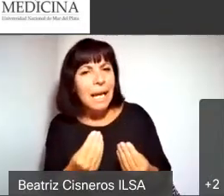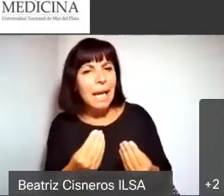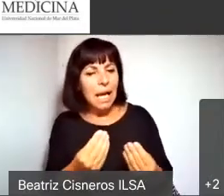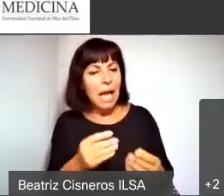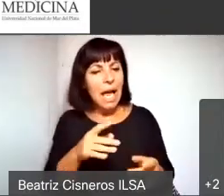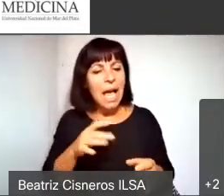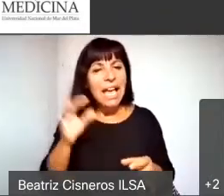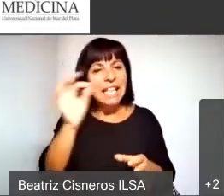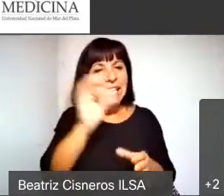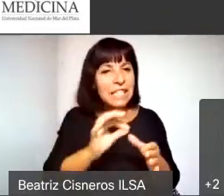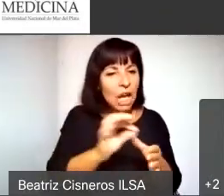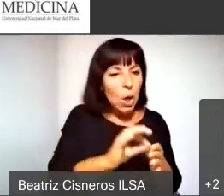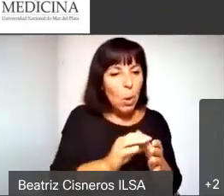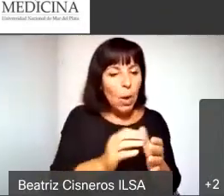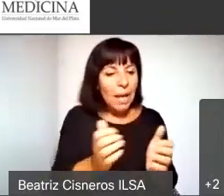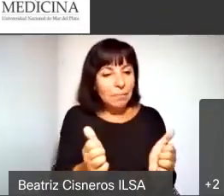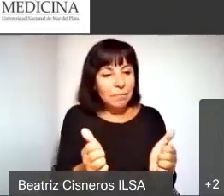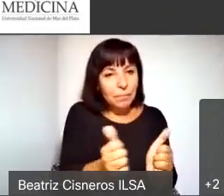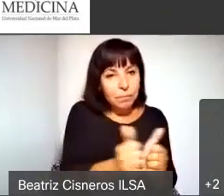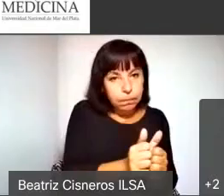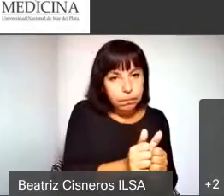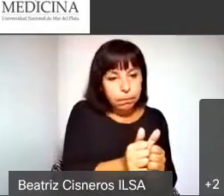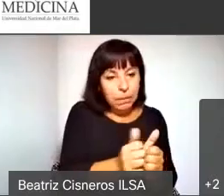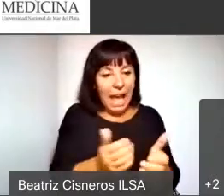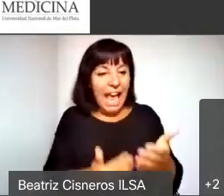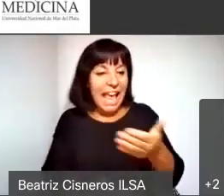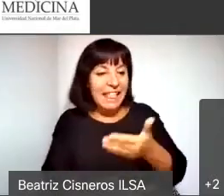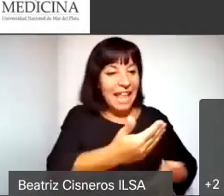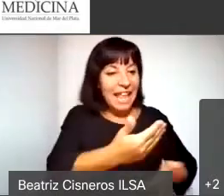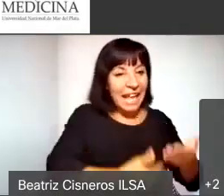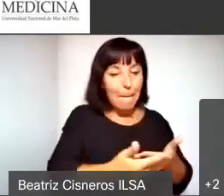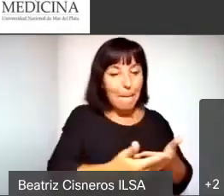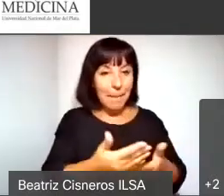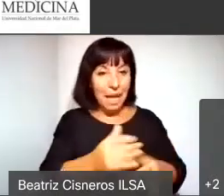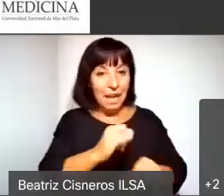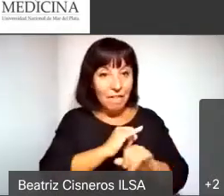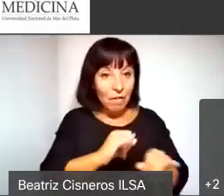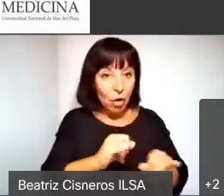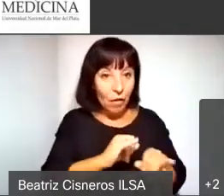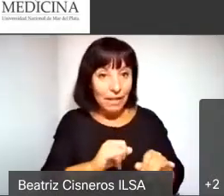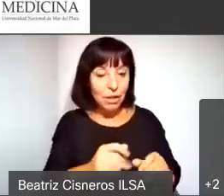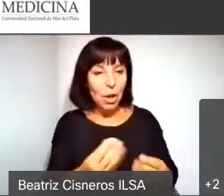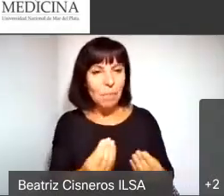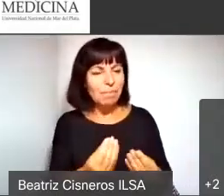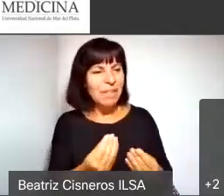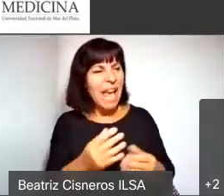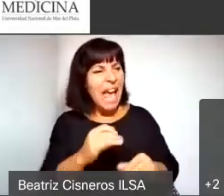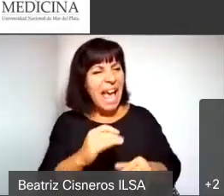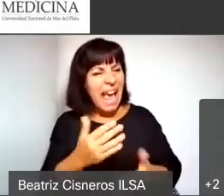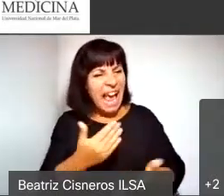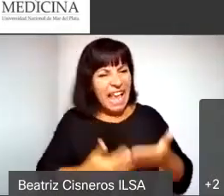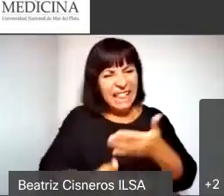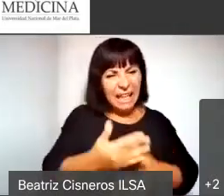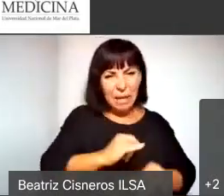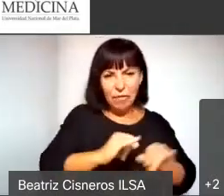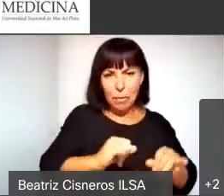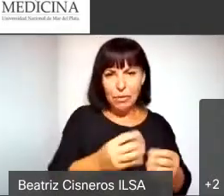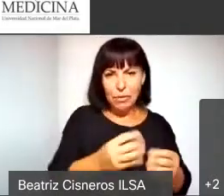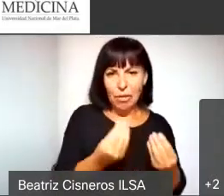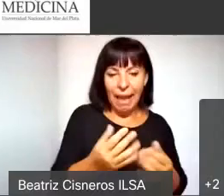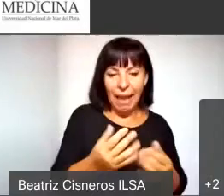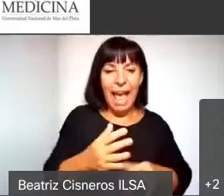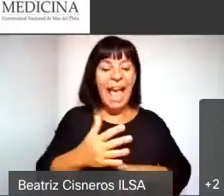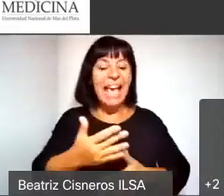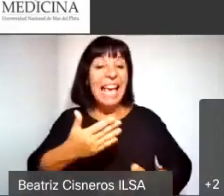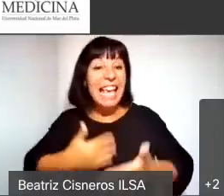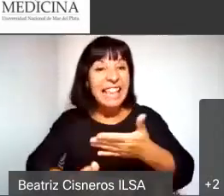a otra célula procariota y puedan intercambiar información. Cuando digo intercambiar información, es intercambiar estos plásmidos,